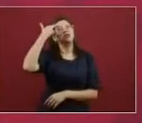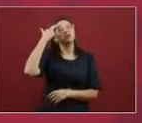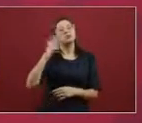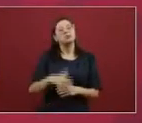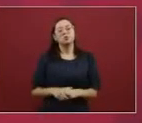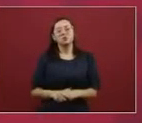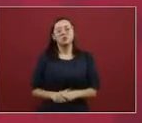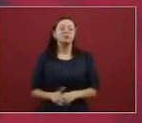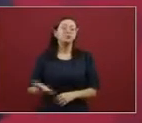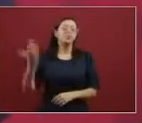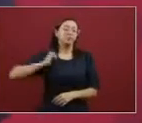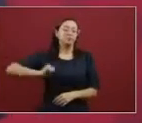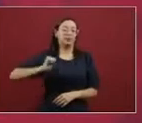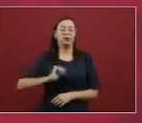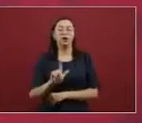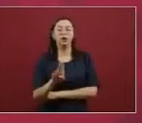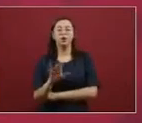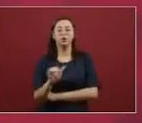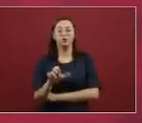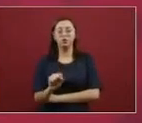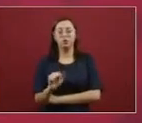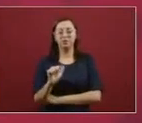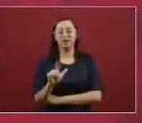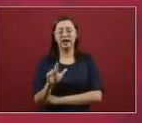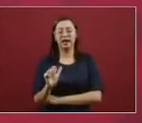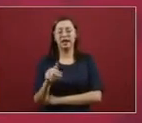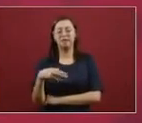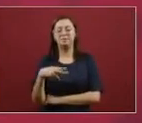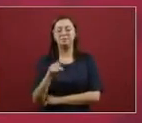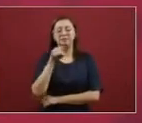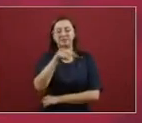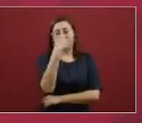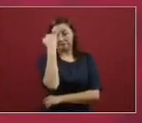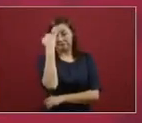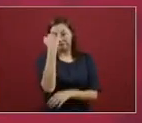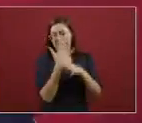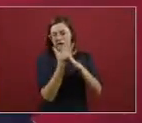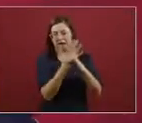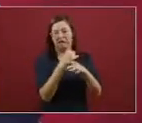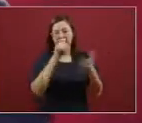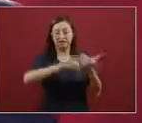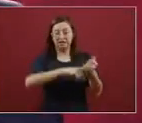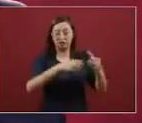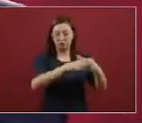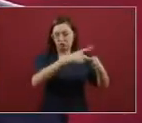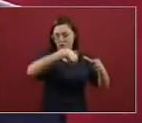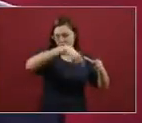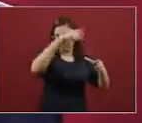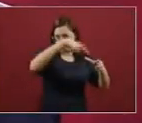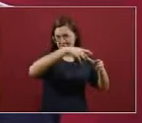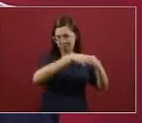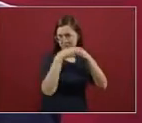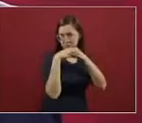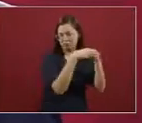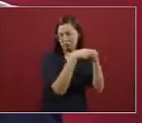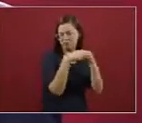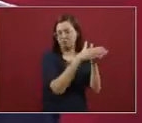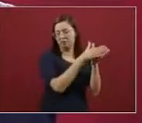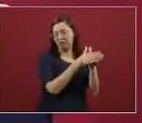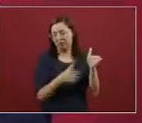lucas alamán que es el ideólogo más importante del conservadurismo en el siglo 19